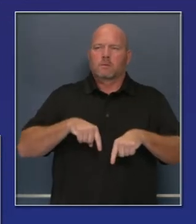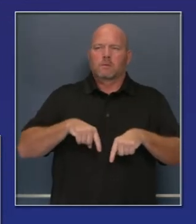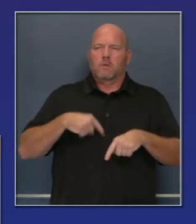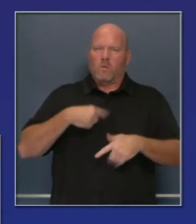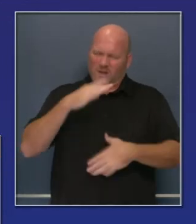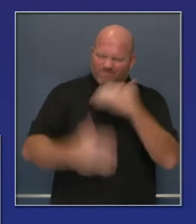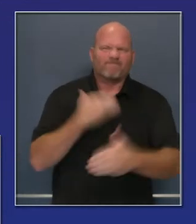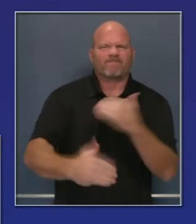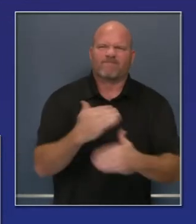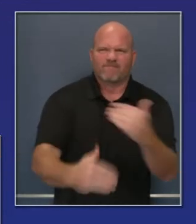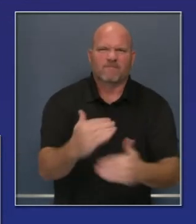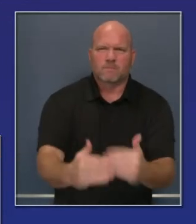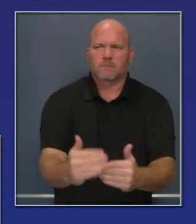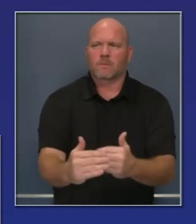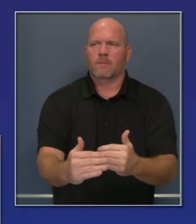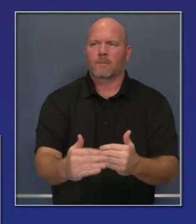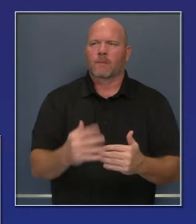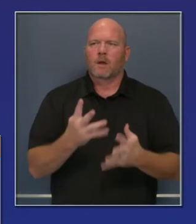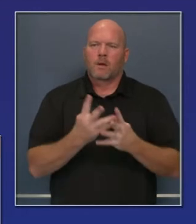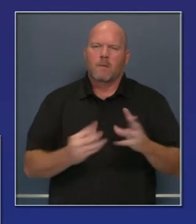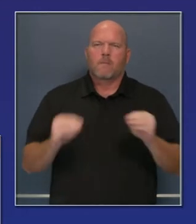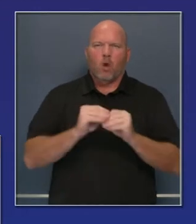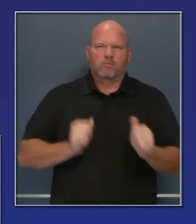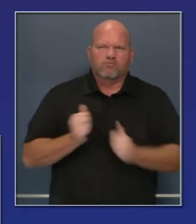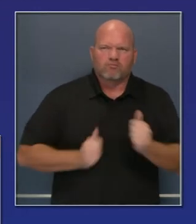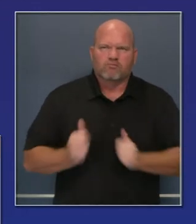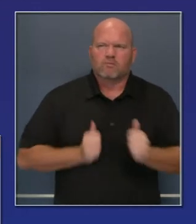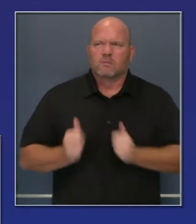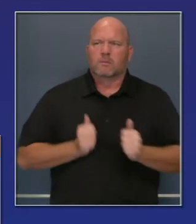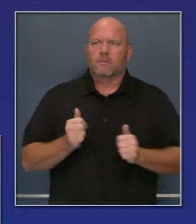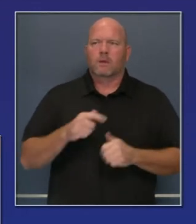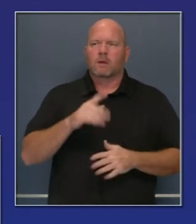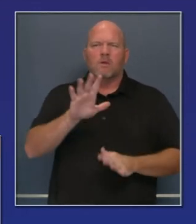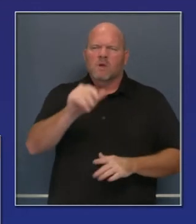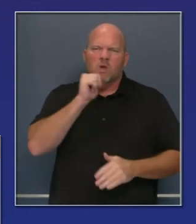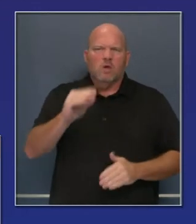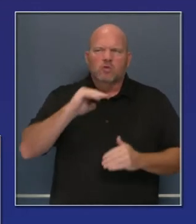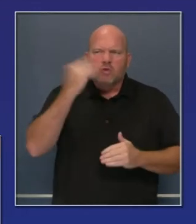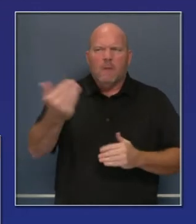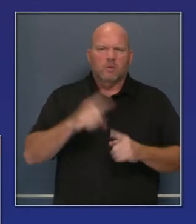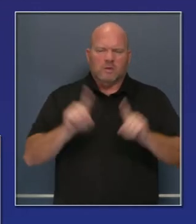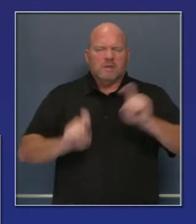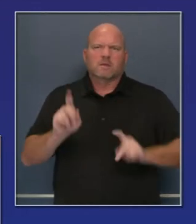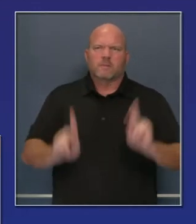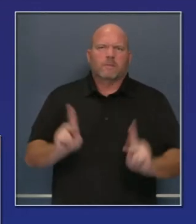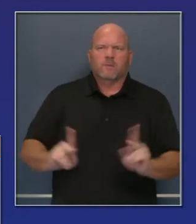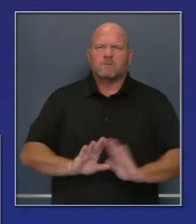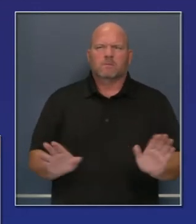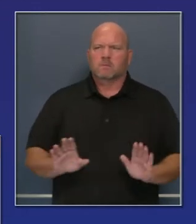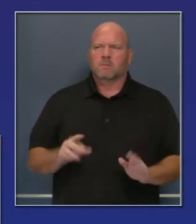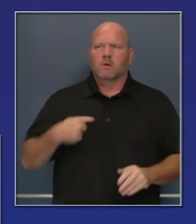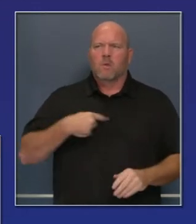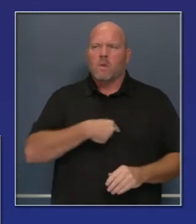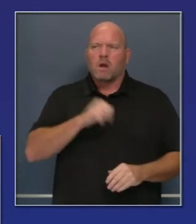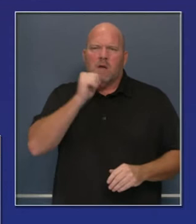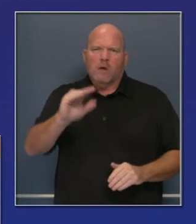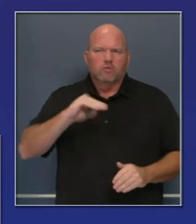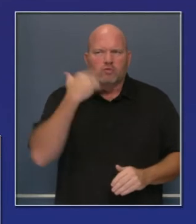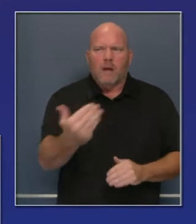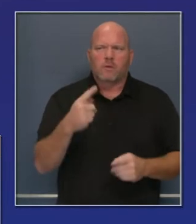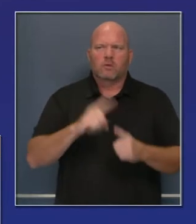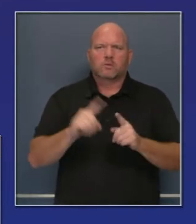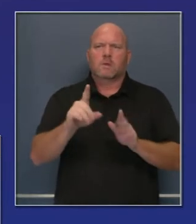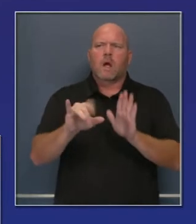atrás, siempre pasos hacia adelante en contra de esta enfermedad. No estamos avergonzados de hacer pruebas. No estamos